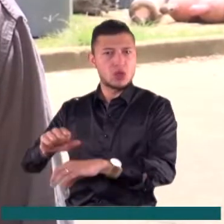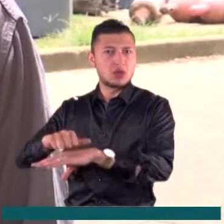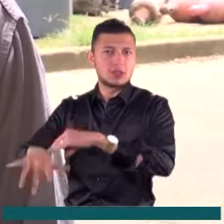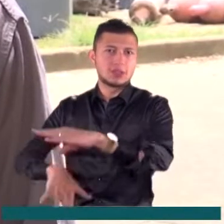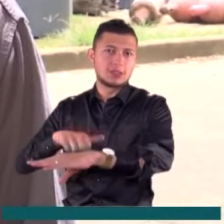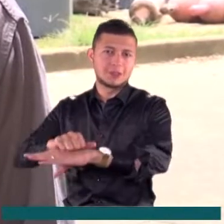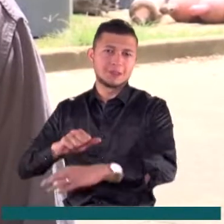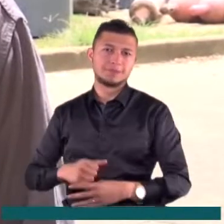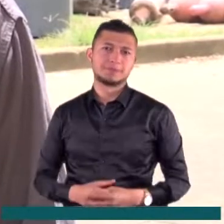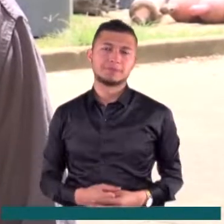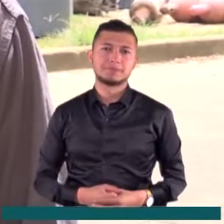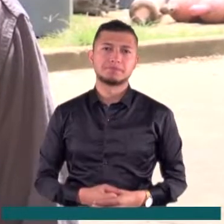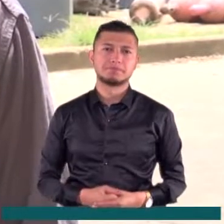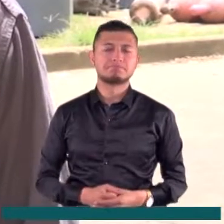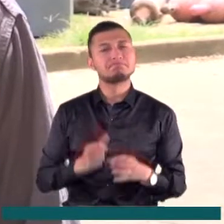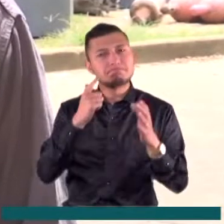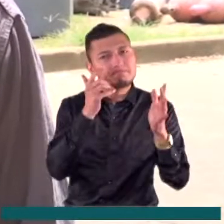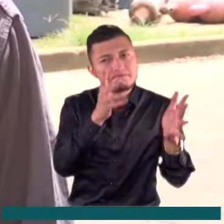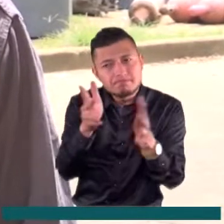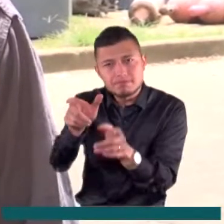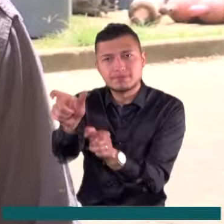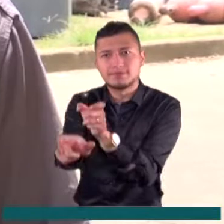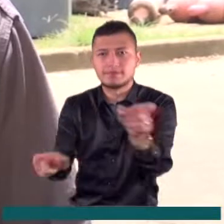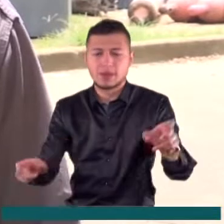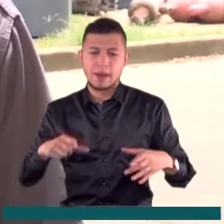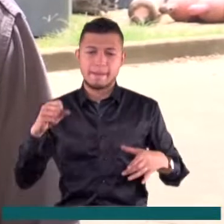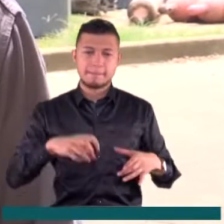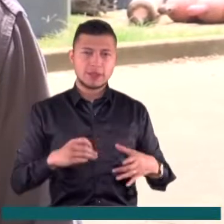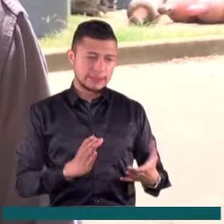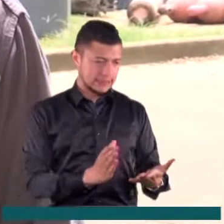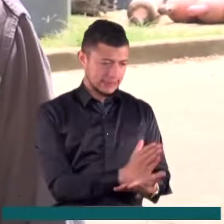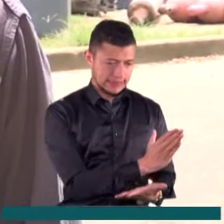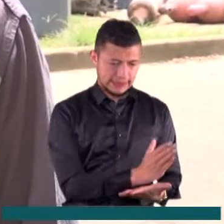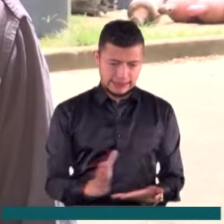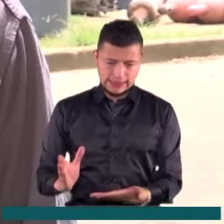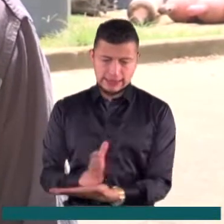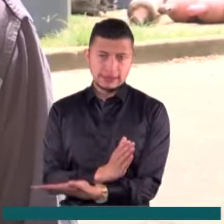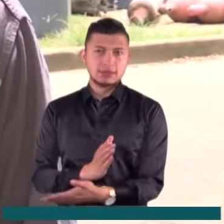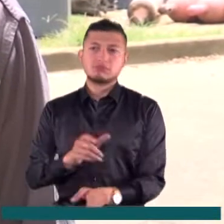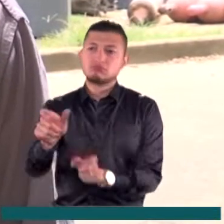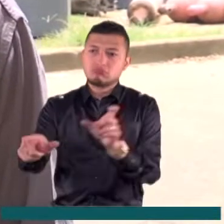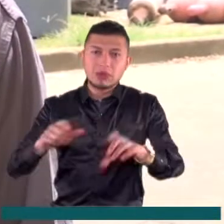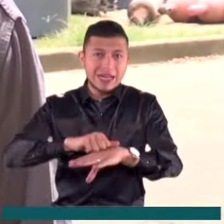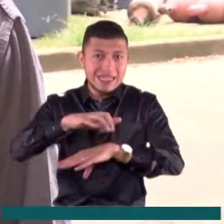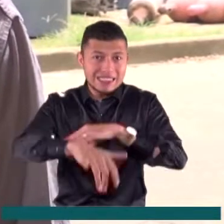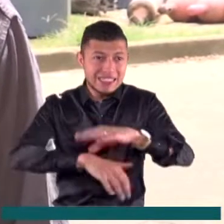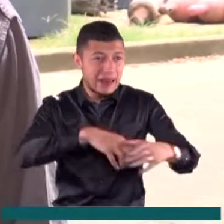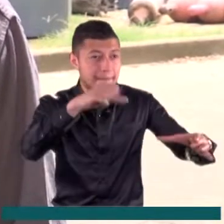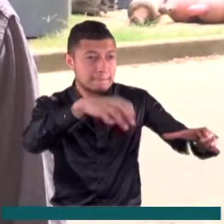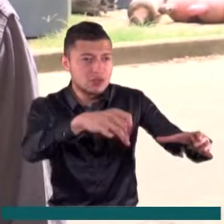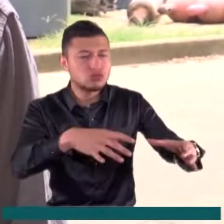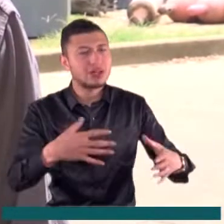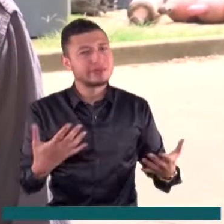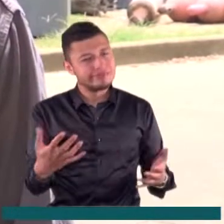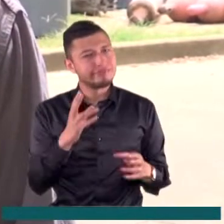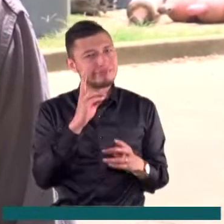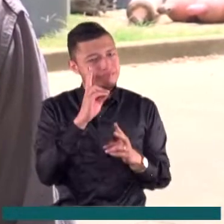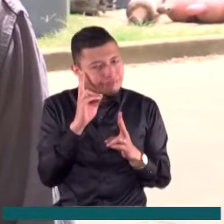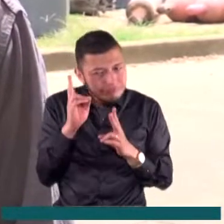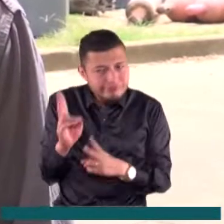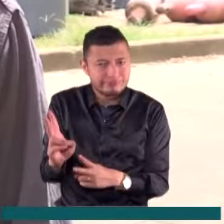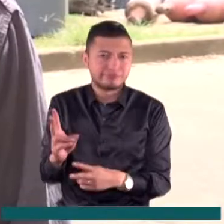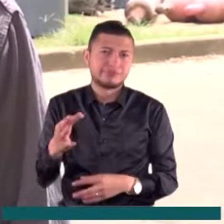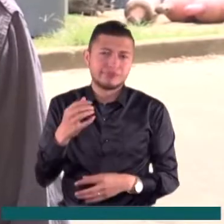a hacer la separación en la Fuente para tratar de humanizar el trabajo de los recicladores que están en el basurero